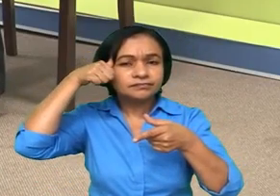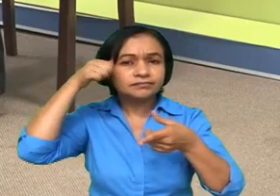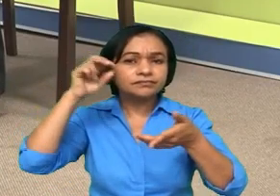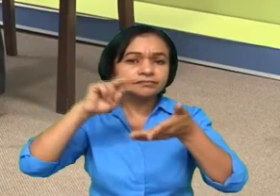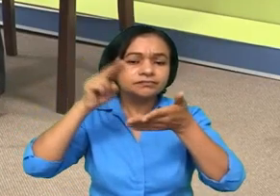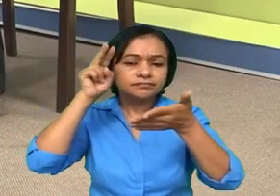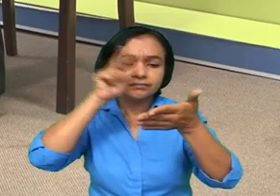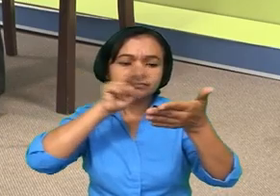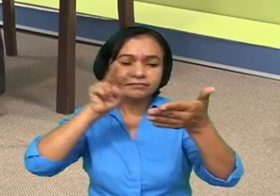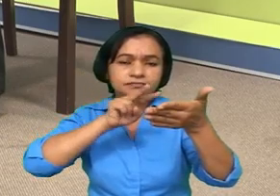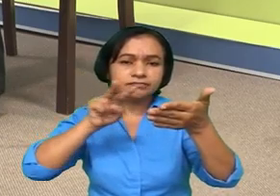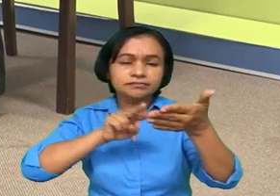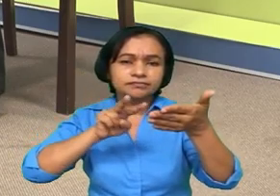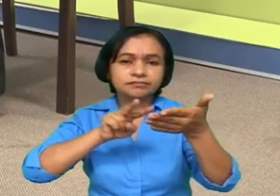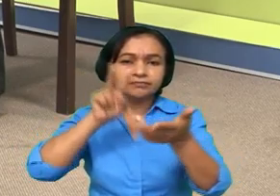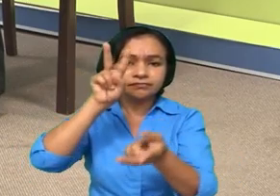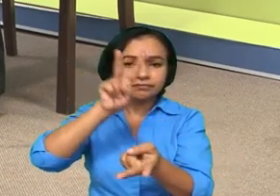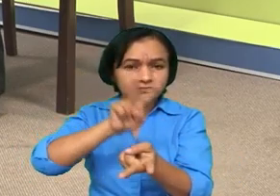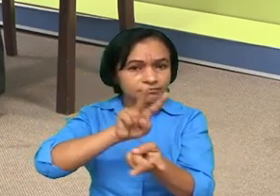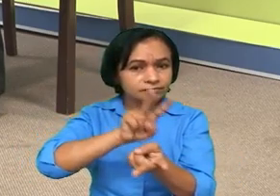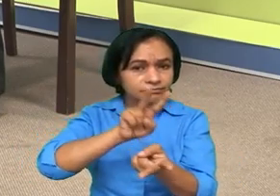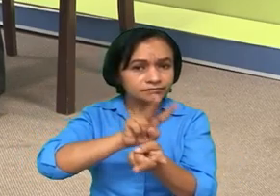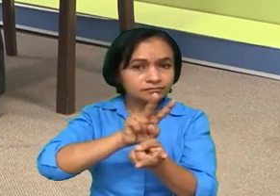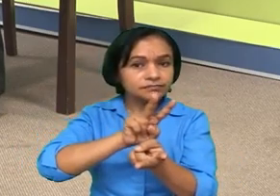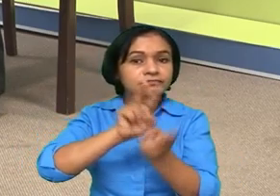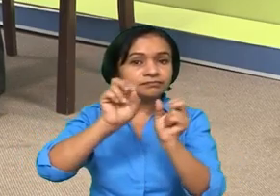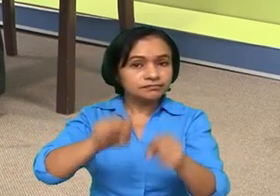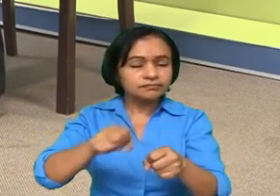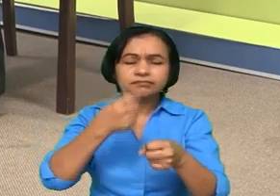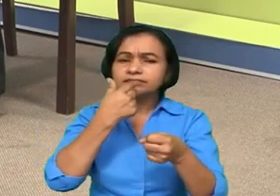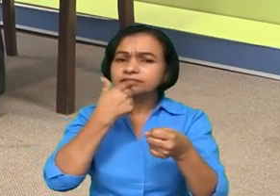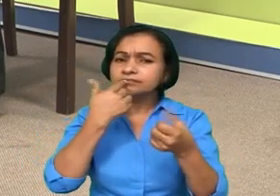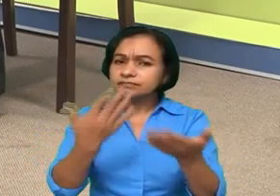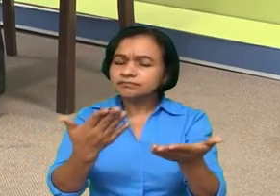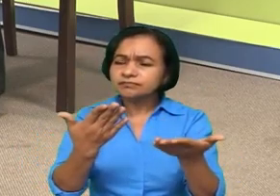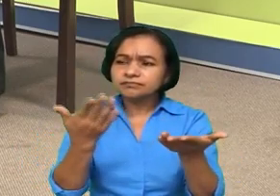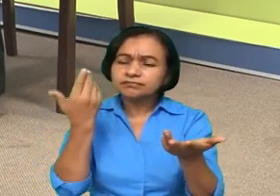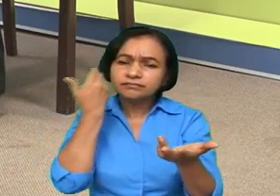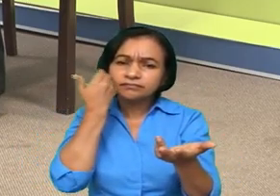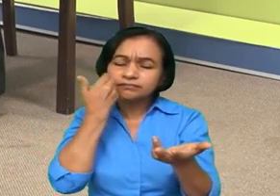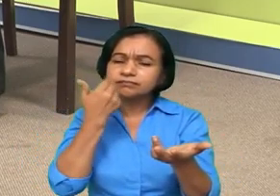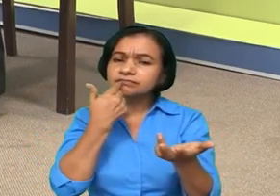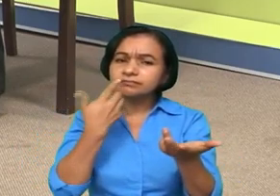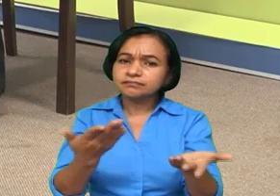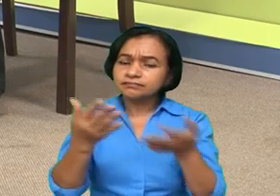leí, son las relaciones sexuales. ¿Por qué pasa esto? Ok.